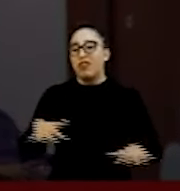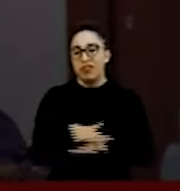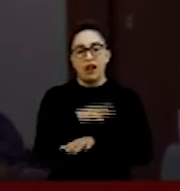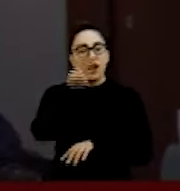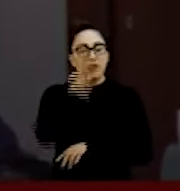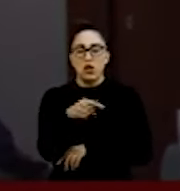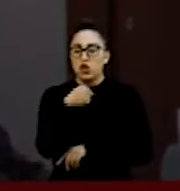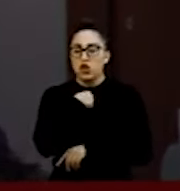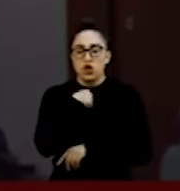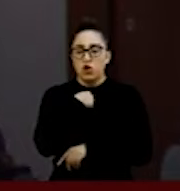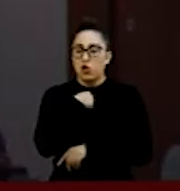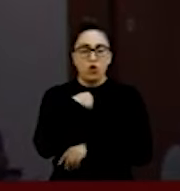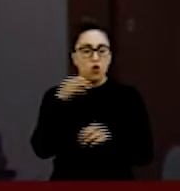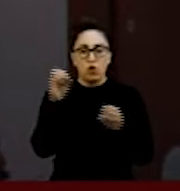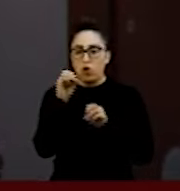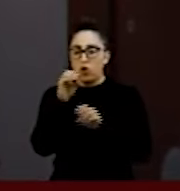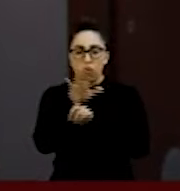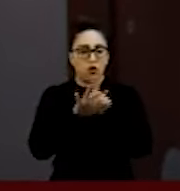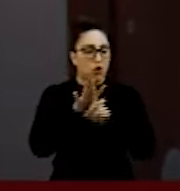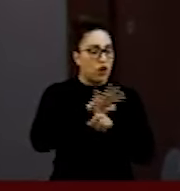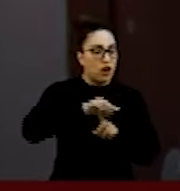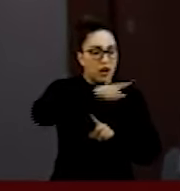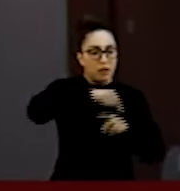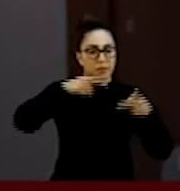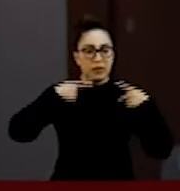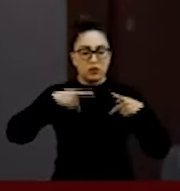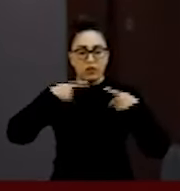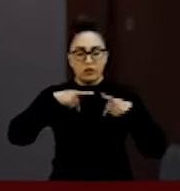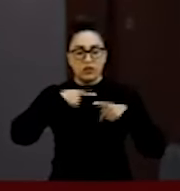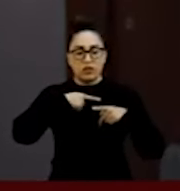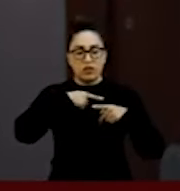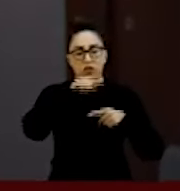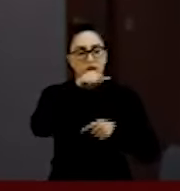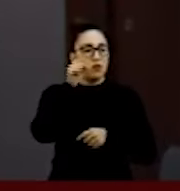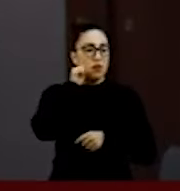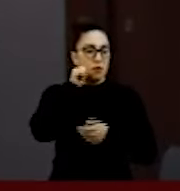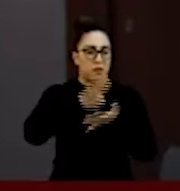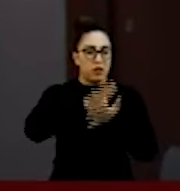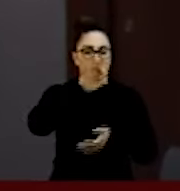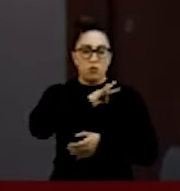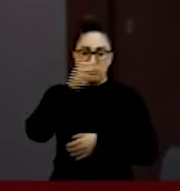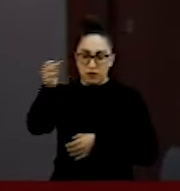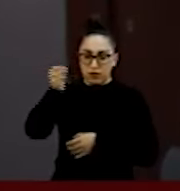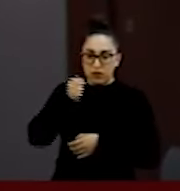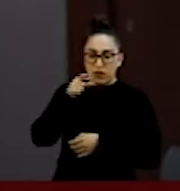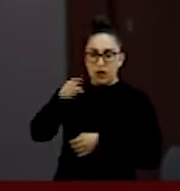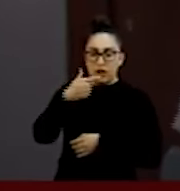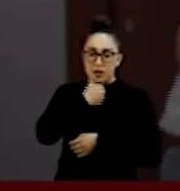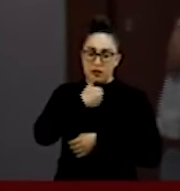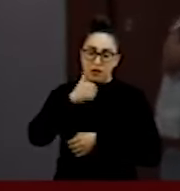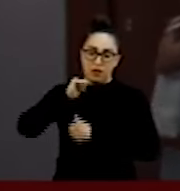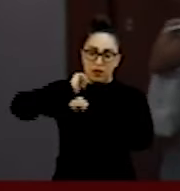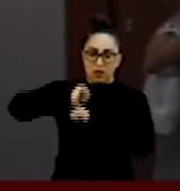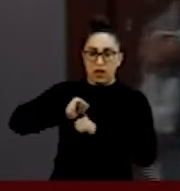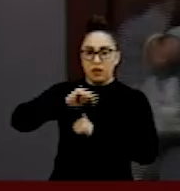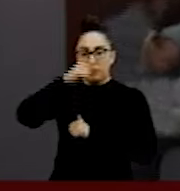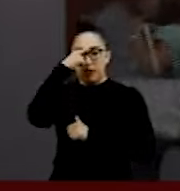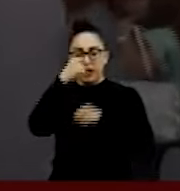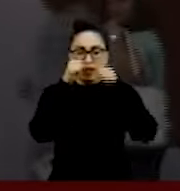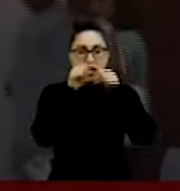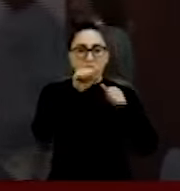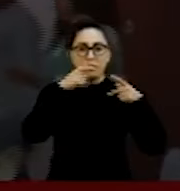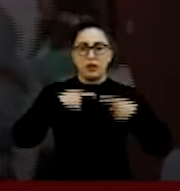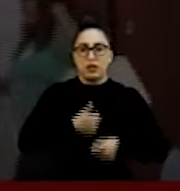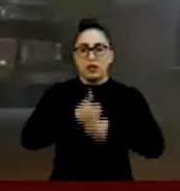logrado convencer a la mayoría para que citen a la titular de la Comisión Ejecutiva de Atención a Víctimas. Nos ha plantado